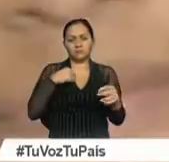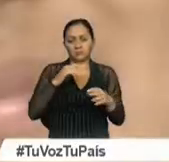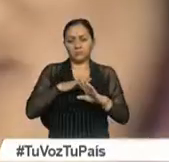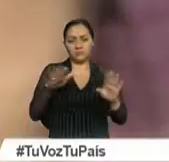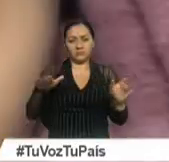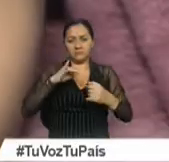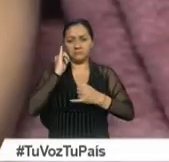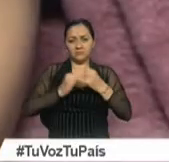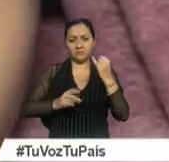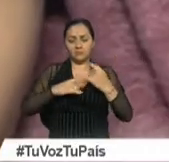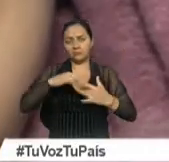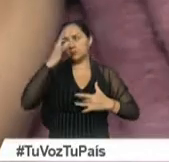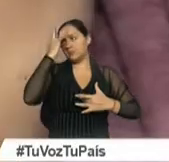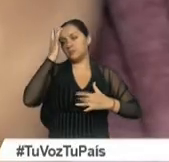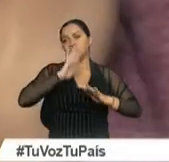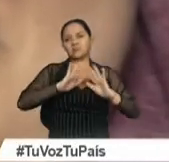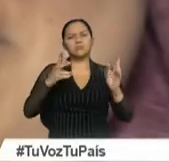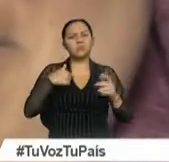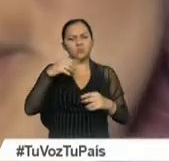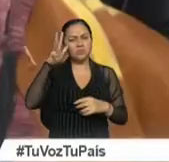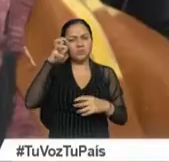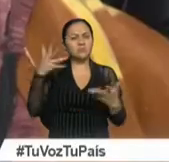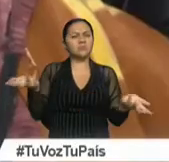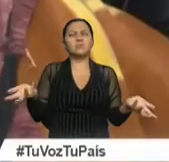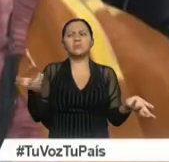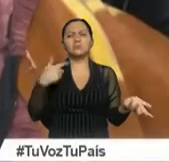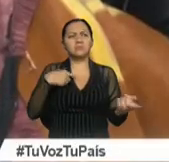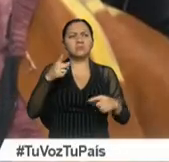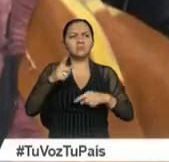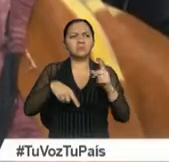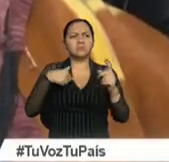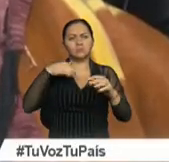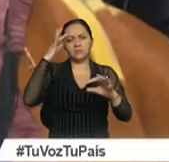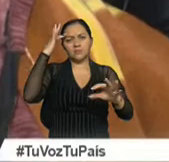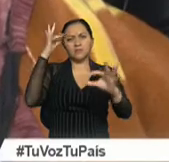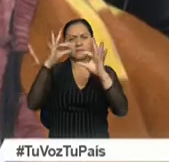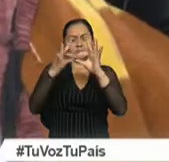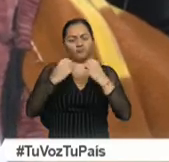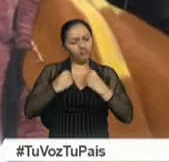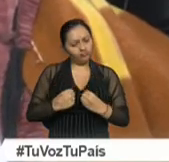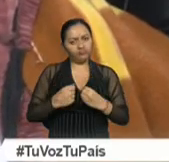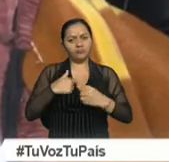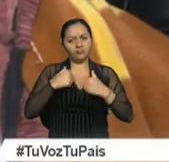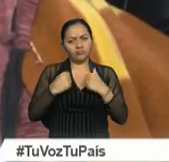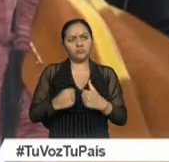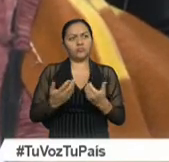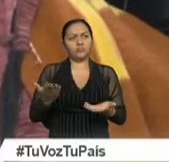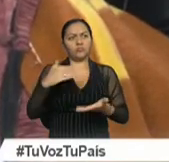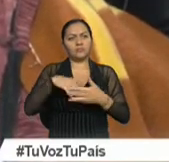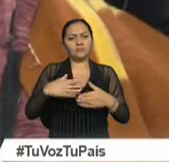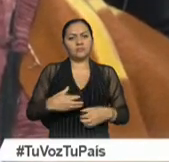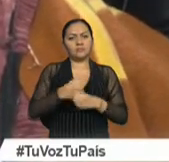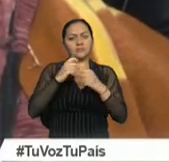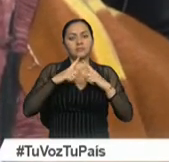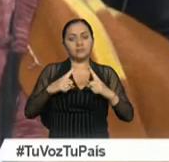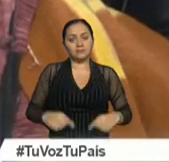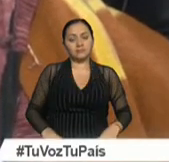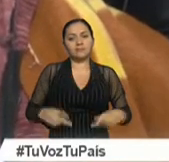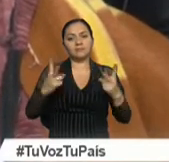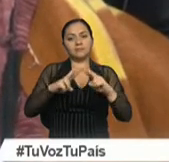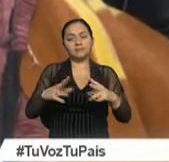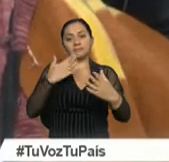etapa final. Yo no creí, como dice la fe mueve montañas, y también agradezco al